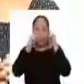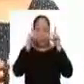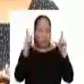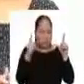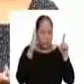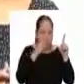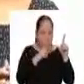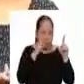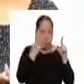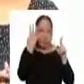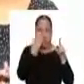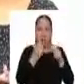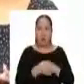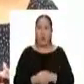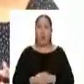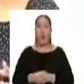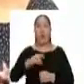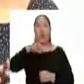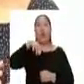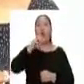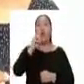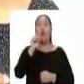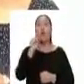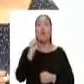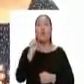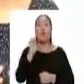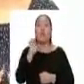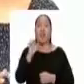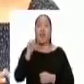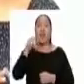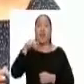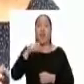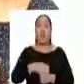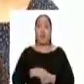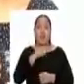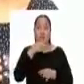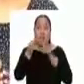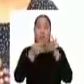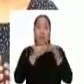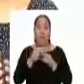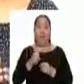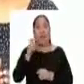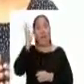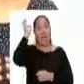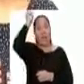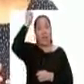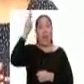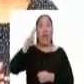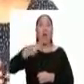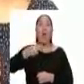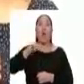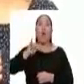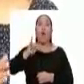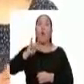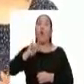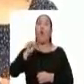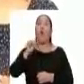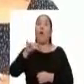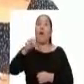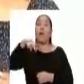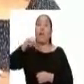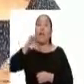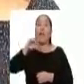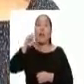El historiador José Antonio del Busto explica que el Inca Huayna Cápac fue quien mandó a construir y mejorar las vías de su